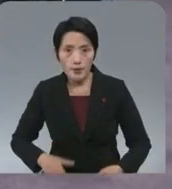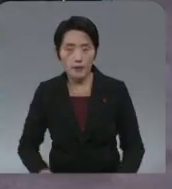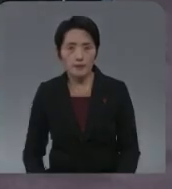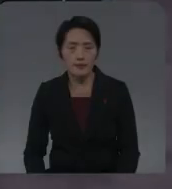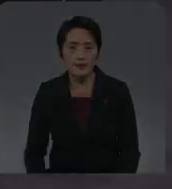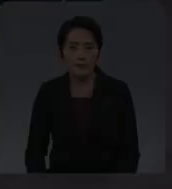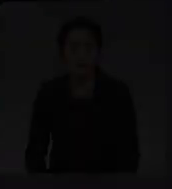ONU